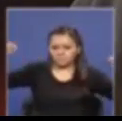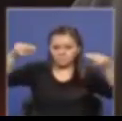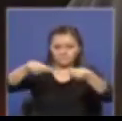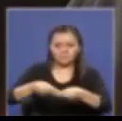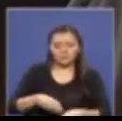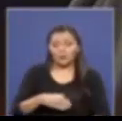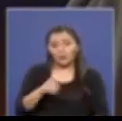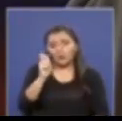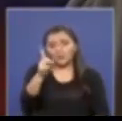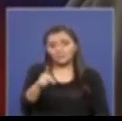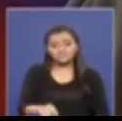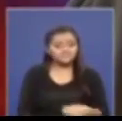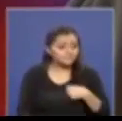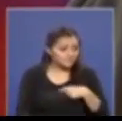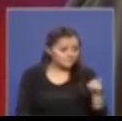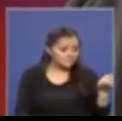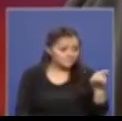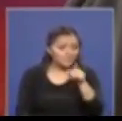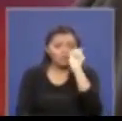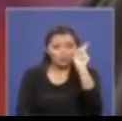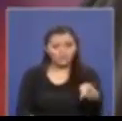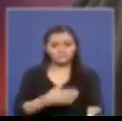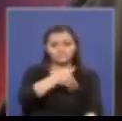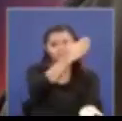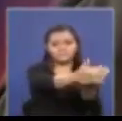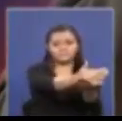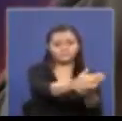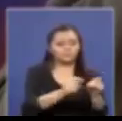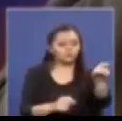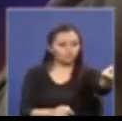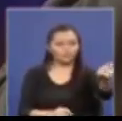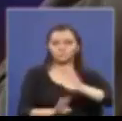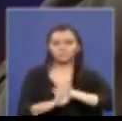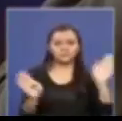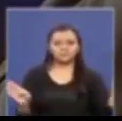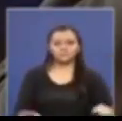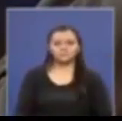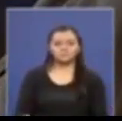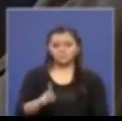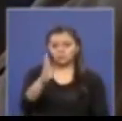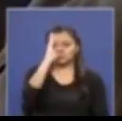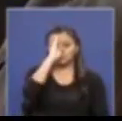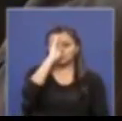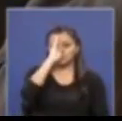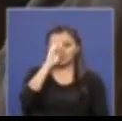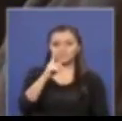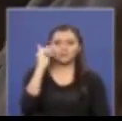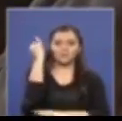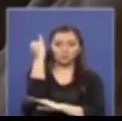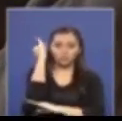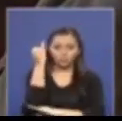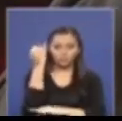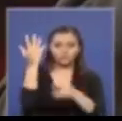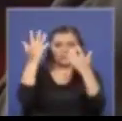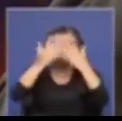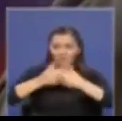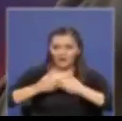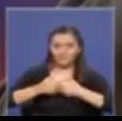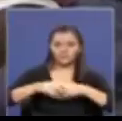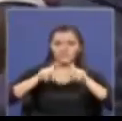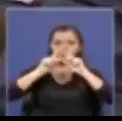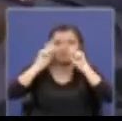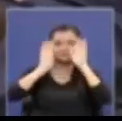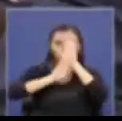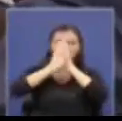subsidio. Bueno, le hemos hecho caso. Le vamos a eliminar su subsidio. Porque sepan ustedes que los industriales, las grandes